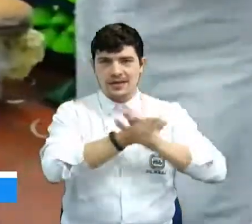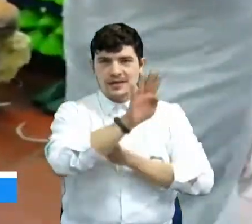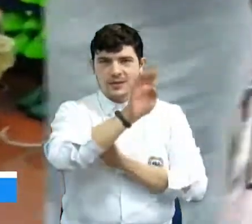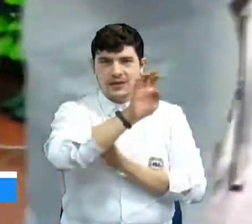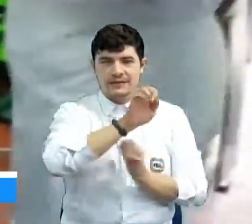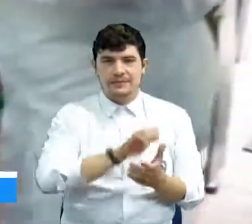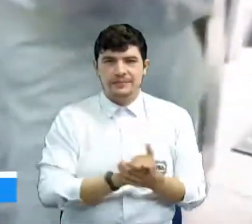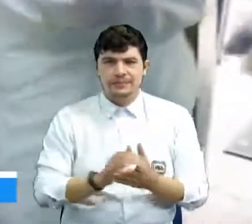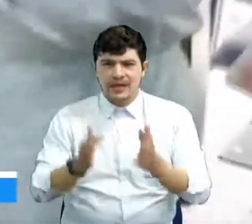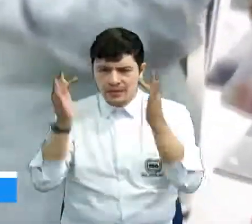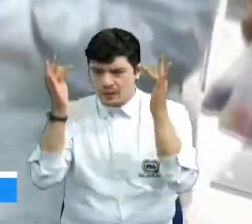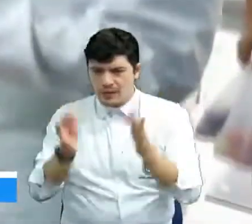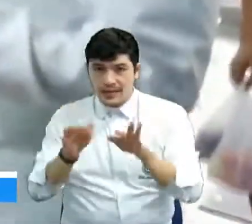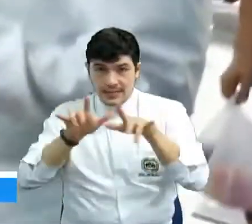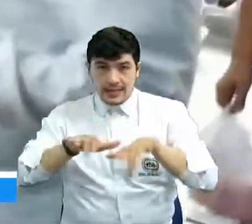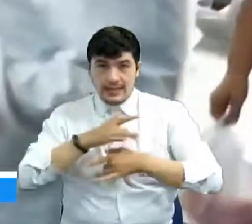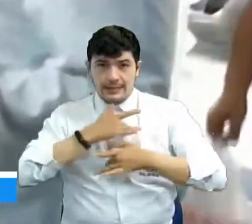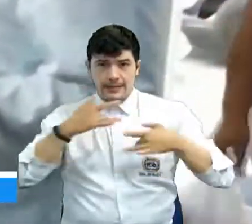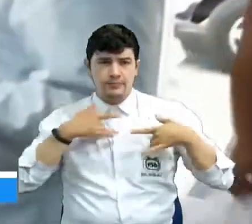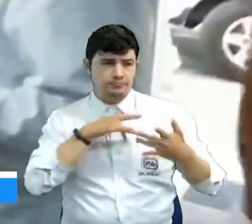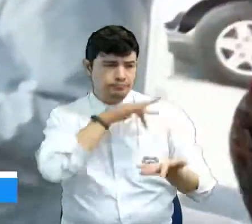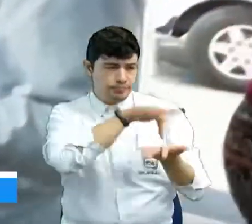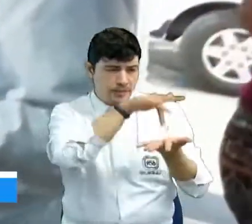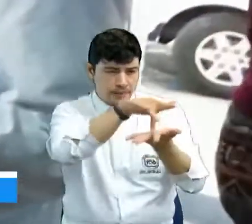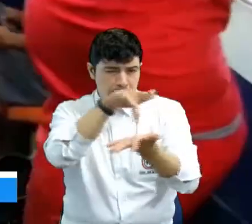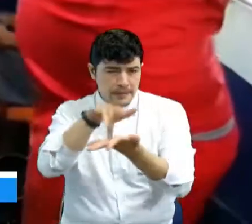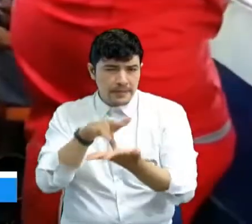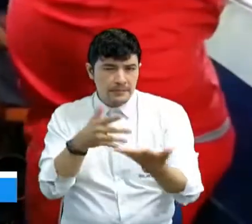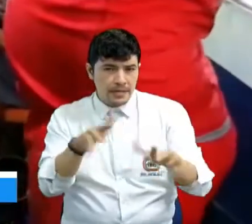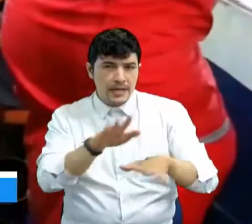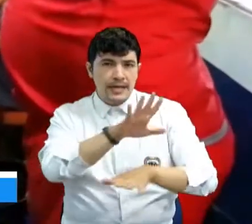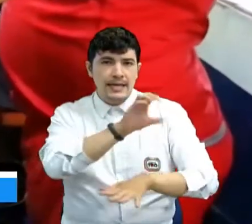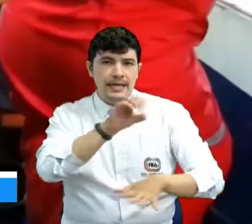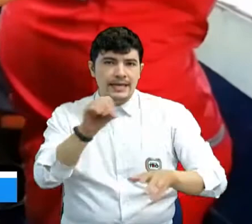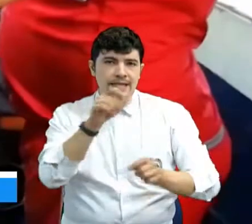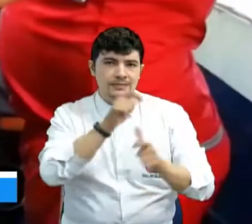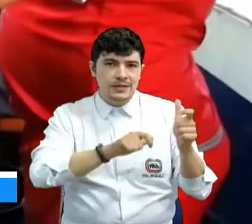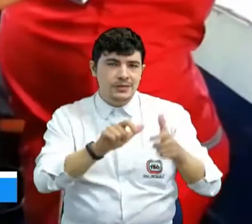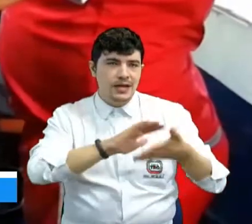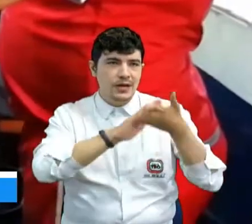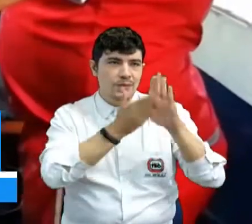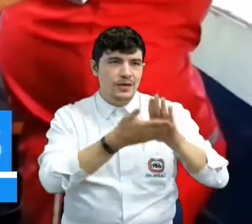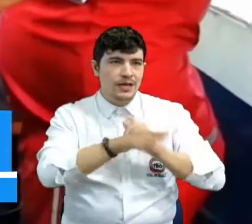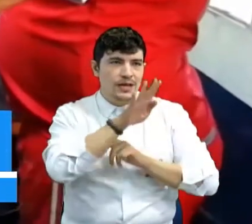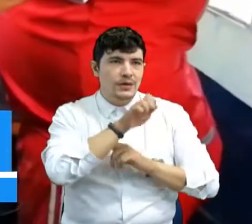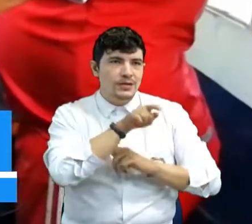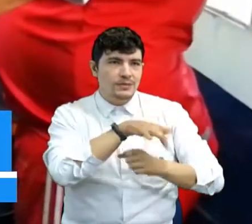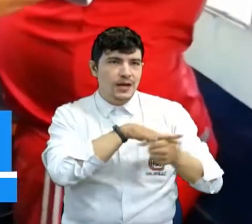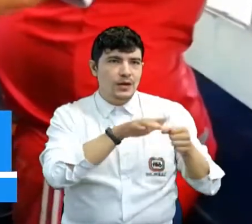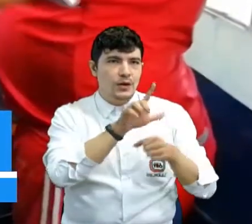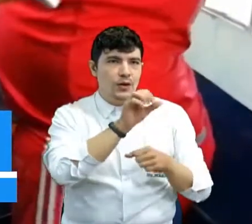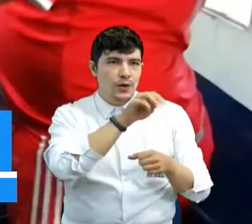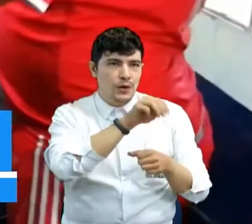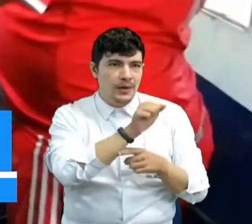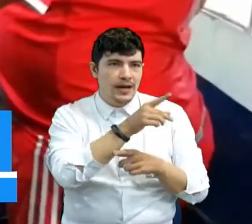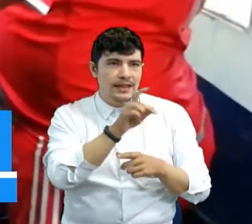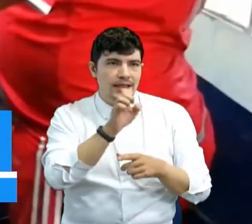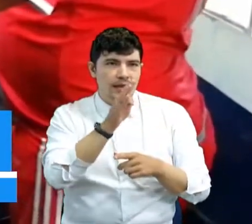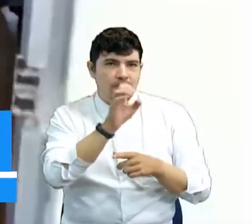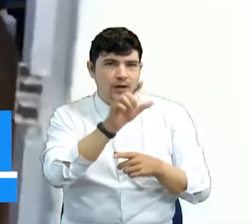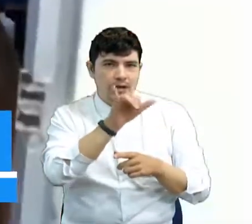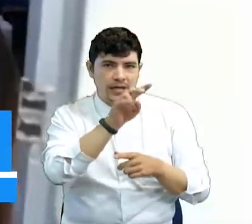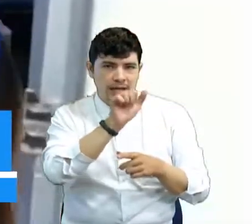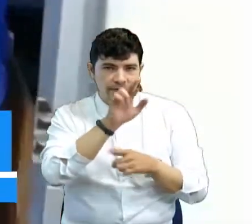total, las autoridades sanitarias lograron llegar a más de 500 personas en la Comuna 9, en los barrios Loma de Bolívar, Cundinamarca y